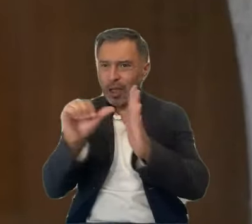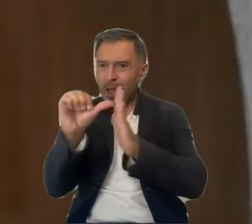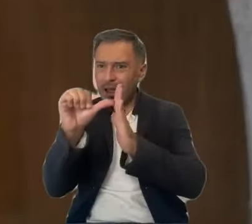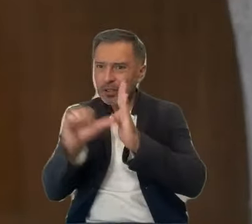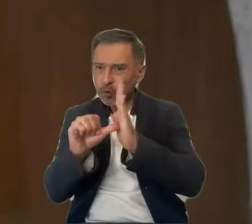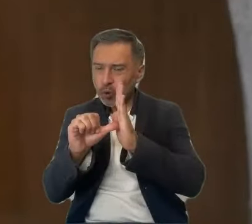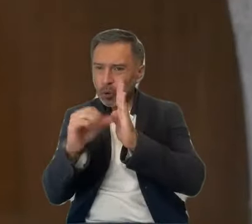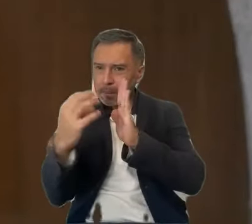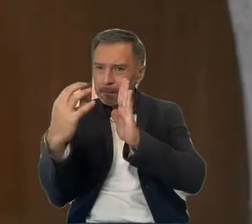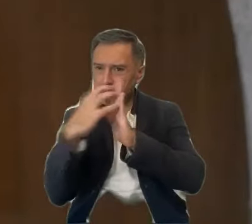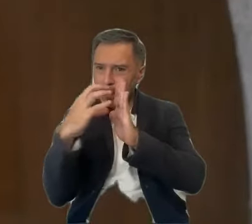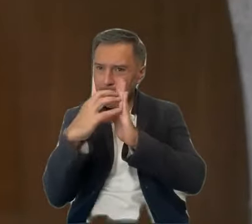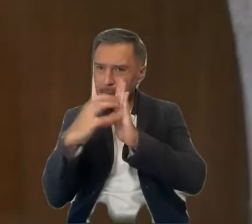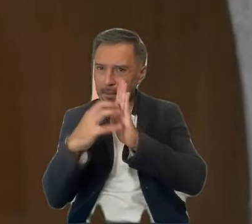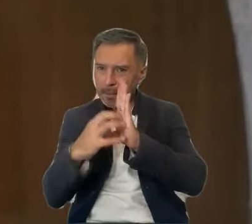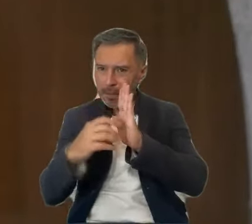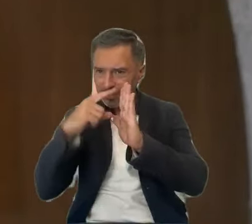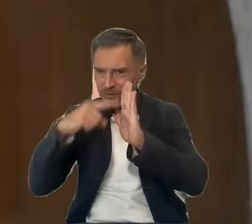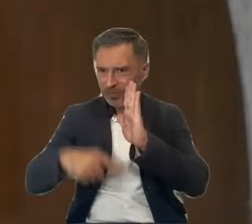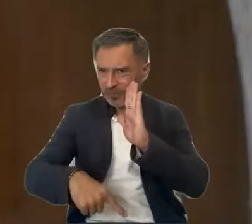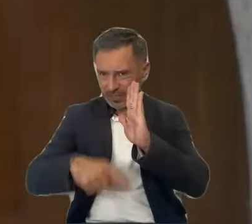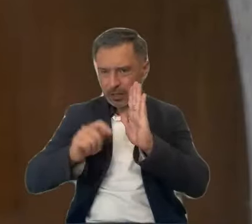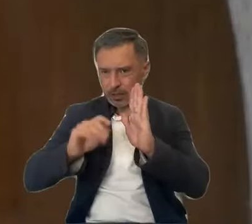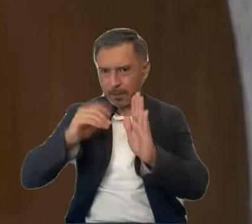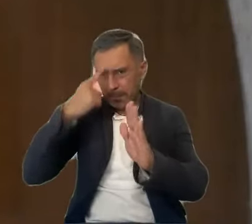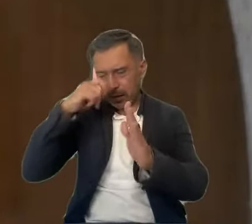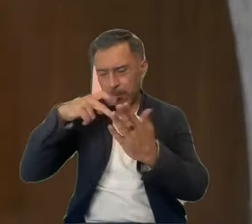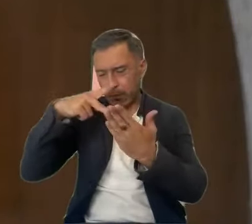de decreto.